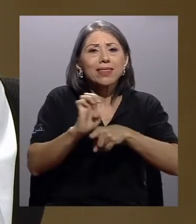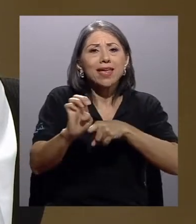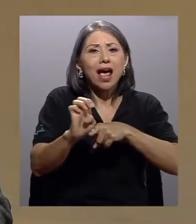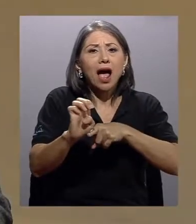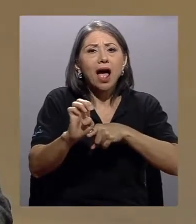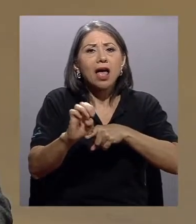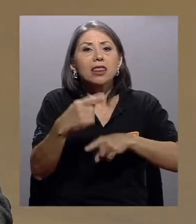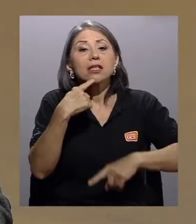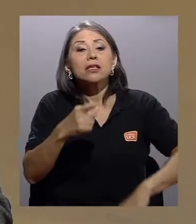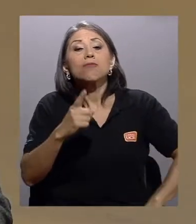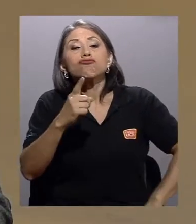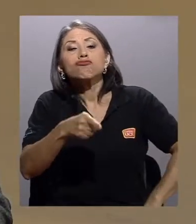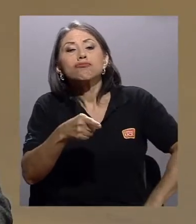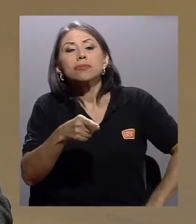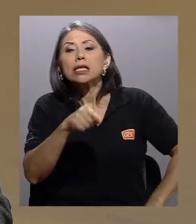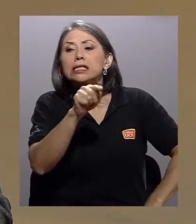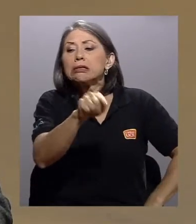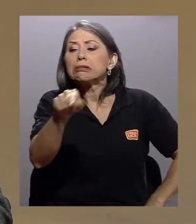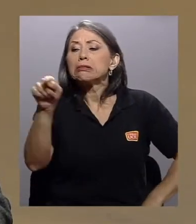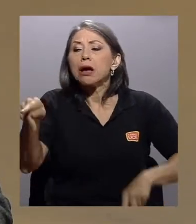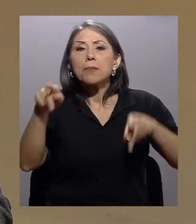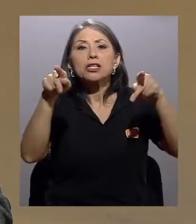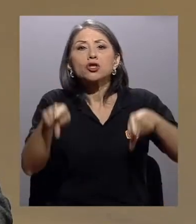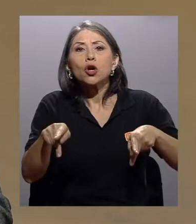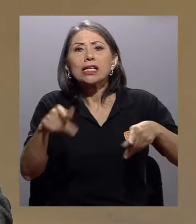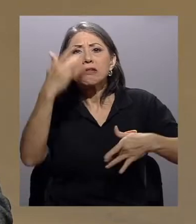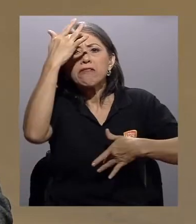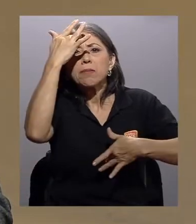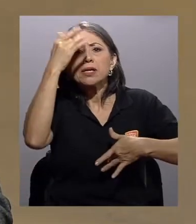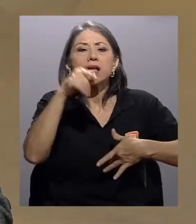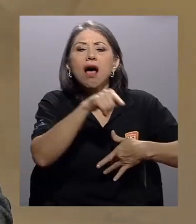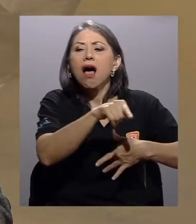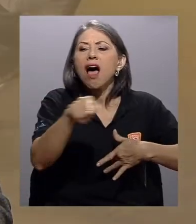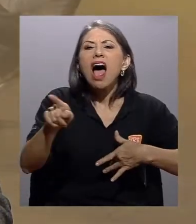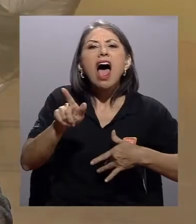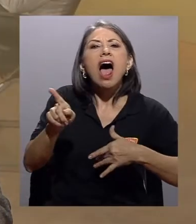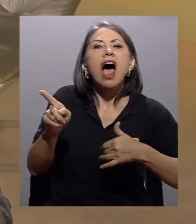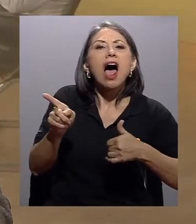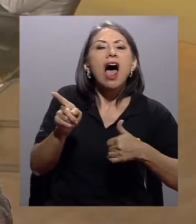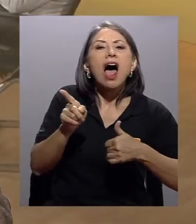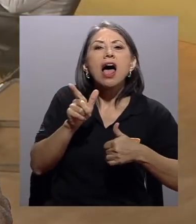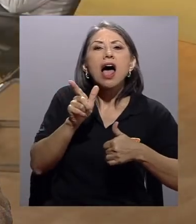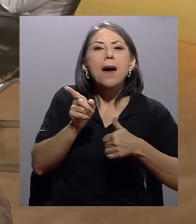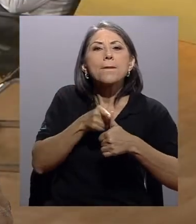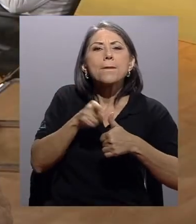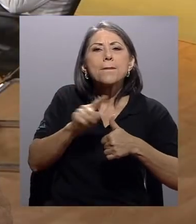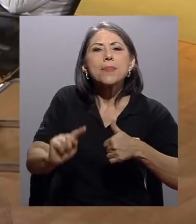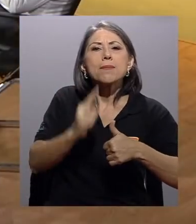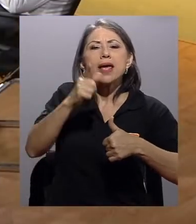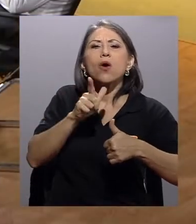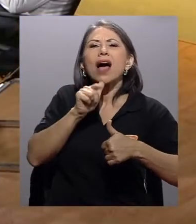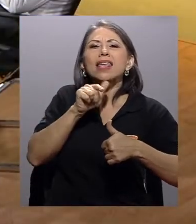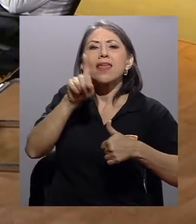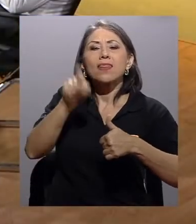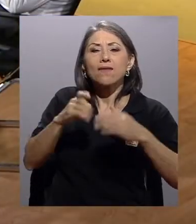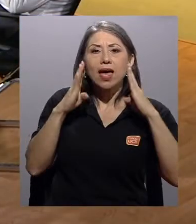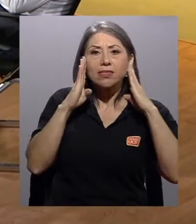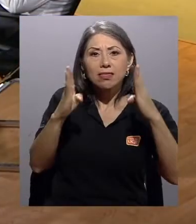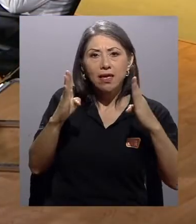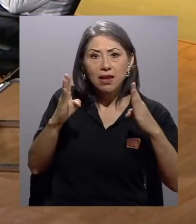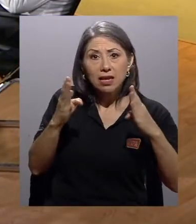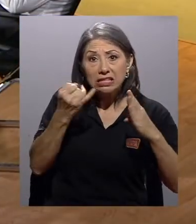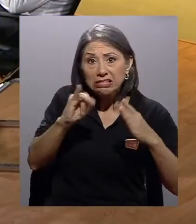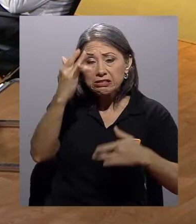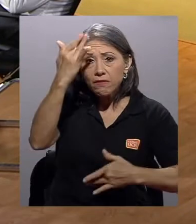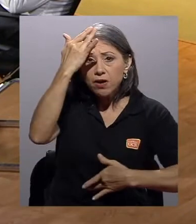atender en el caso de esta pandemia, ya que se habían desbordado los sistemas de salud. Y me llama mucho la atención de